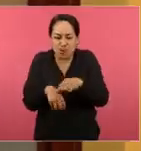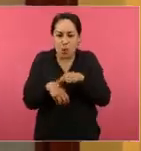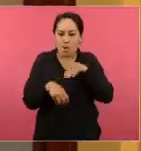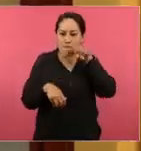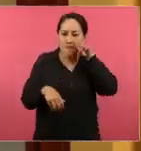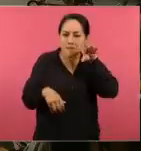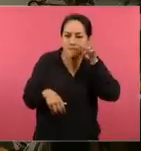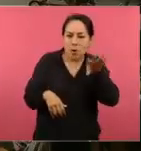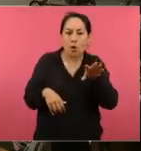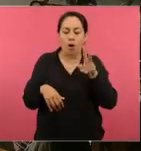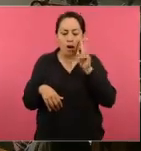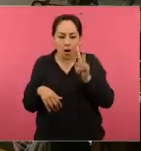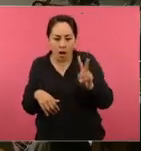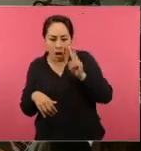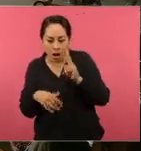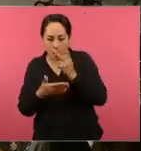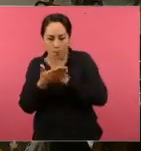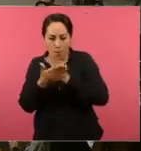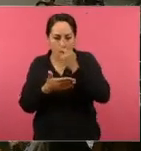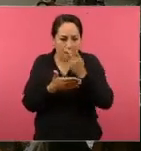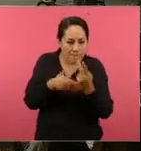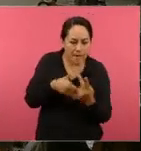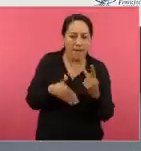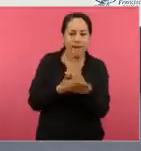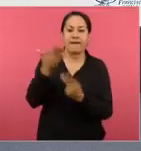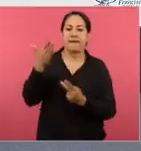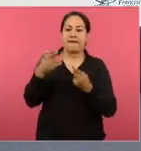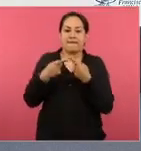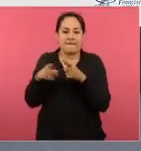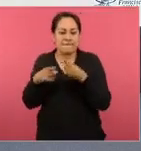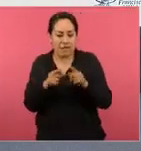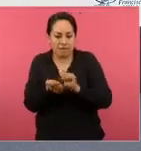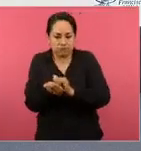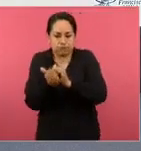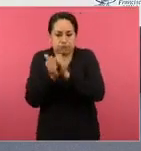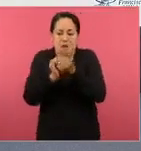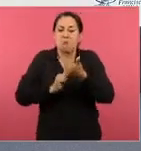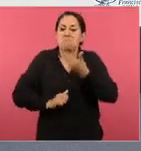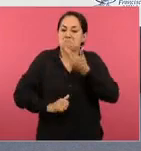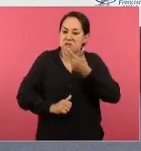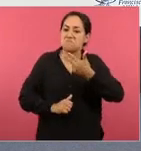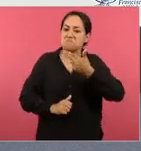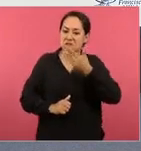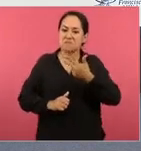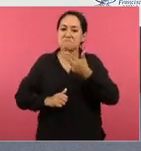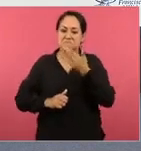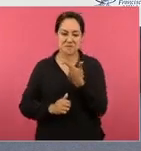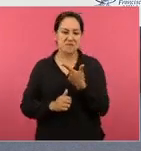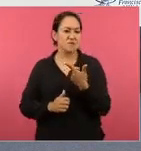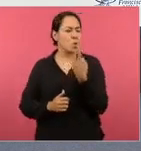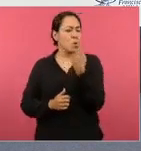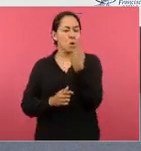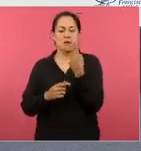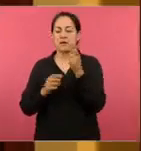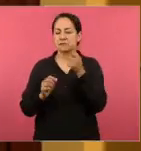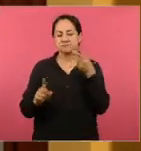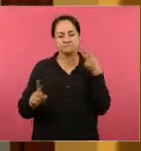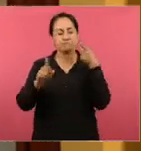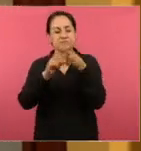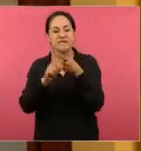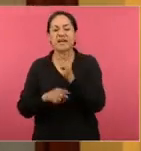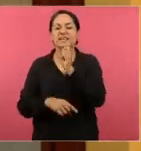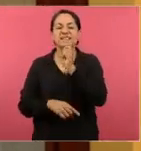los programas. Ahí viene el proceso. Pero además, y yo quiero enfatizar mucho, que se va a dotar